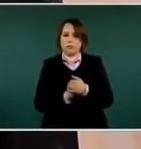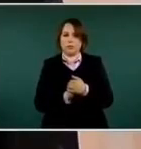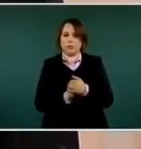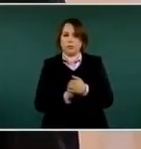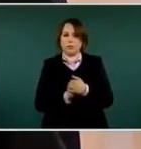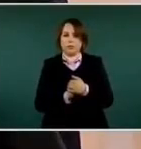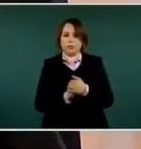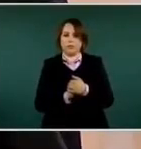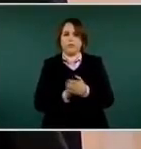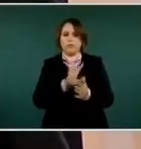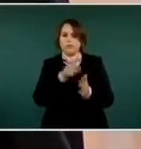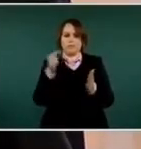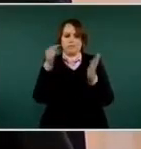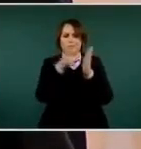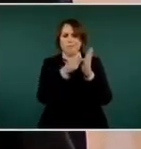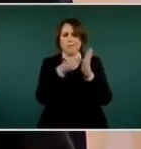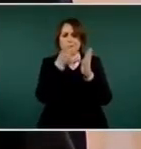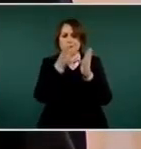lo señala.